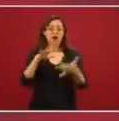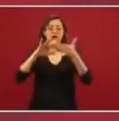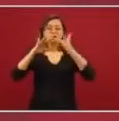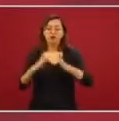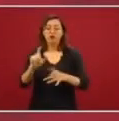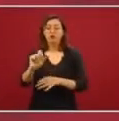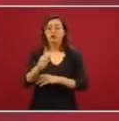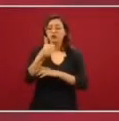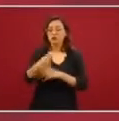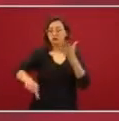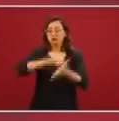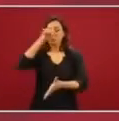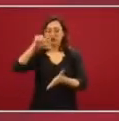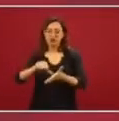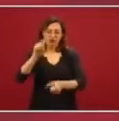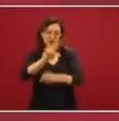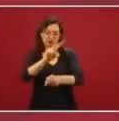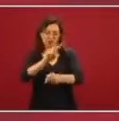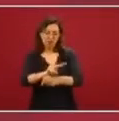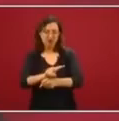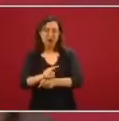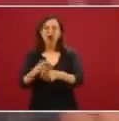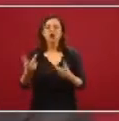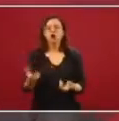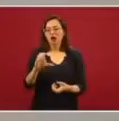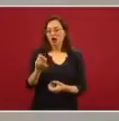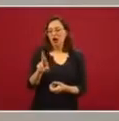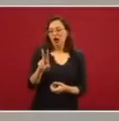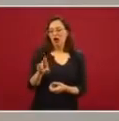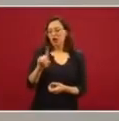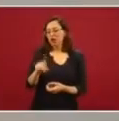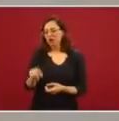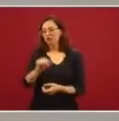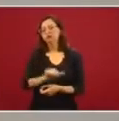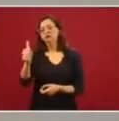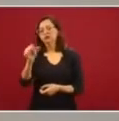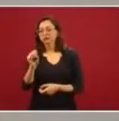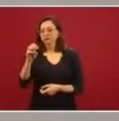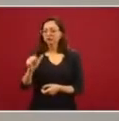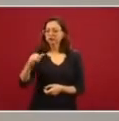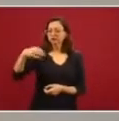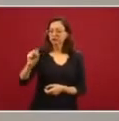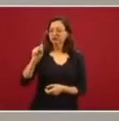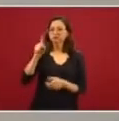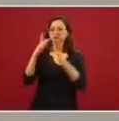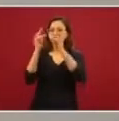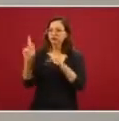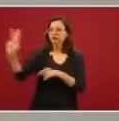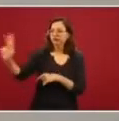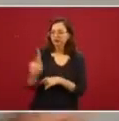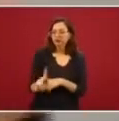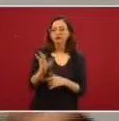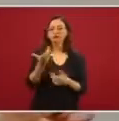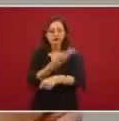26 centros reguladores de urgencias médicas crum y otros que se llaman samos y siguen un modelo parecido al francés y que